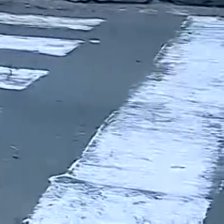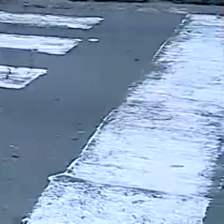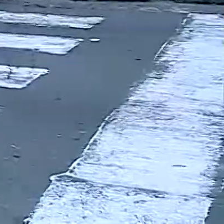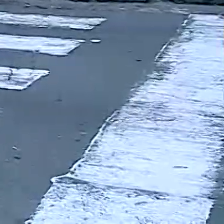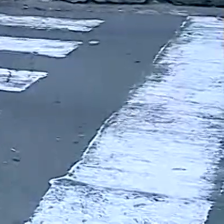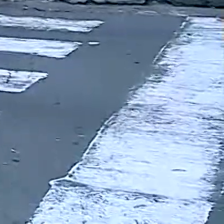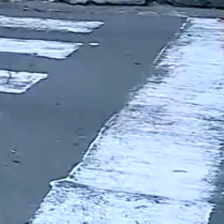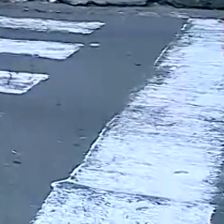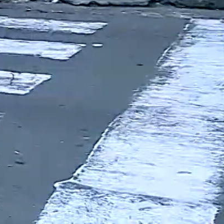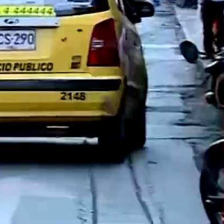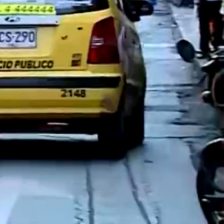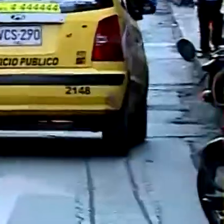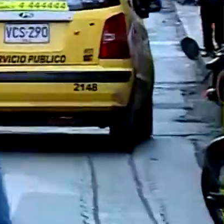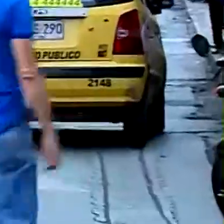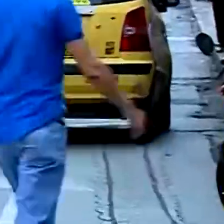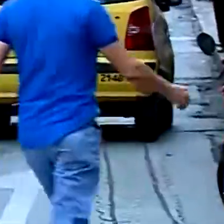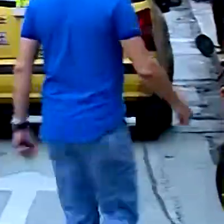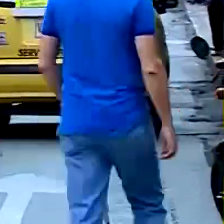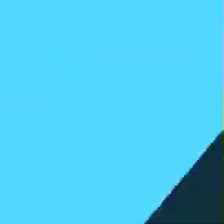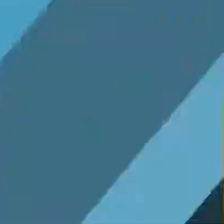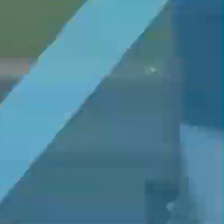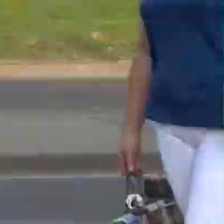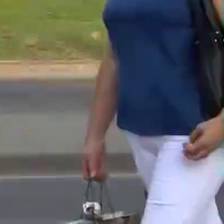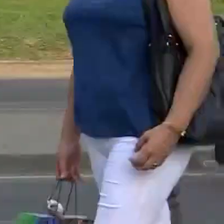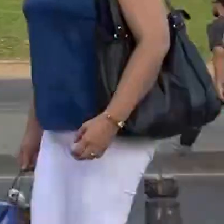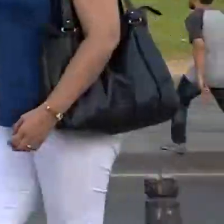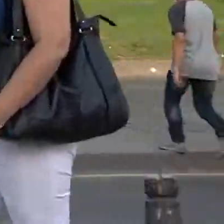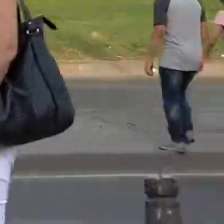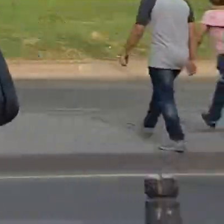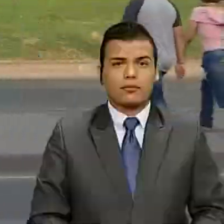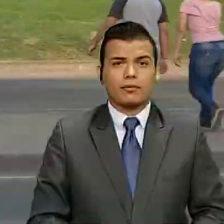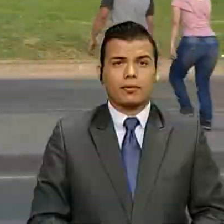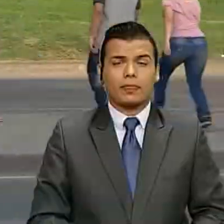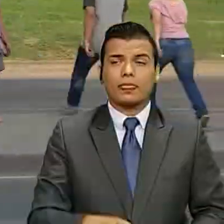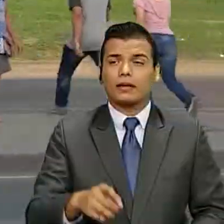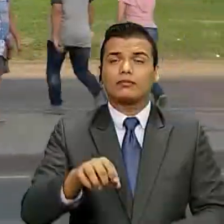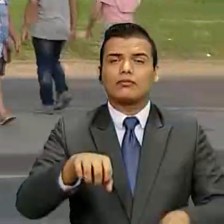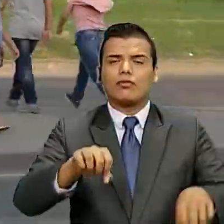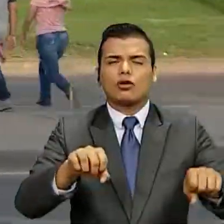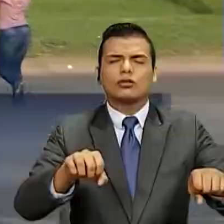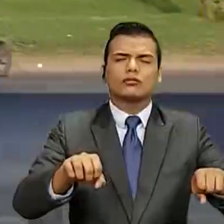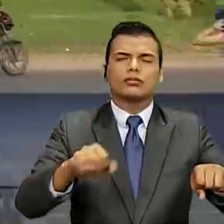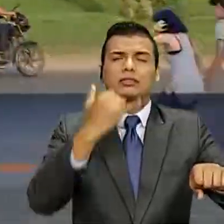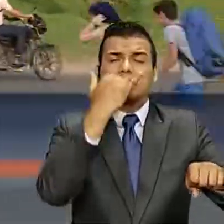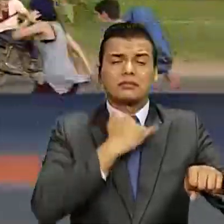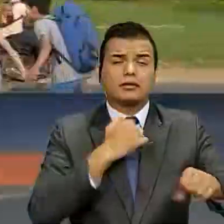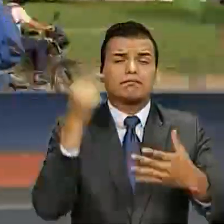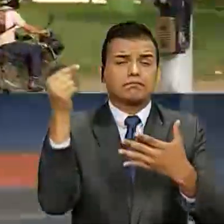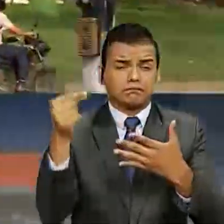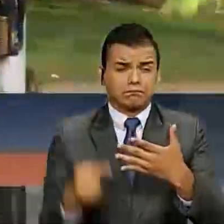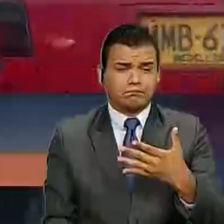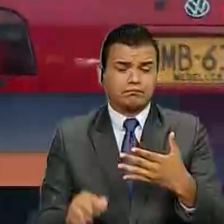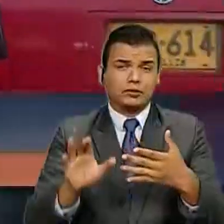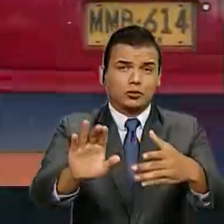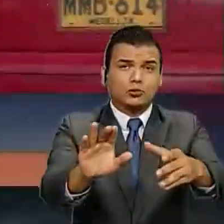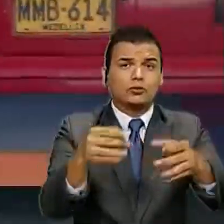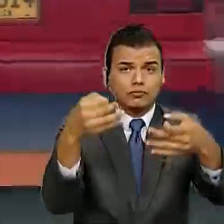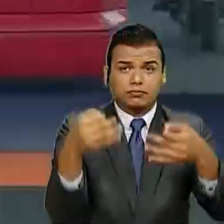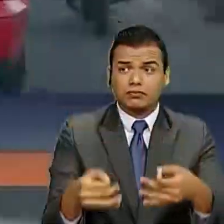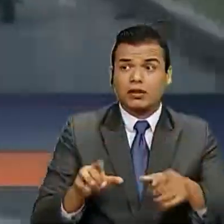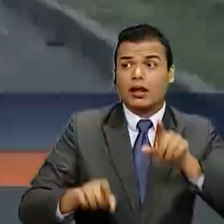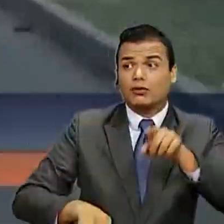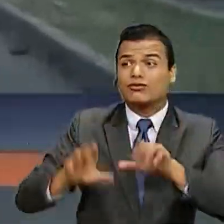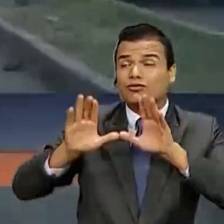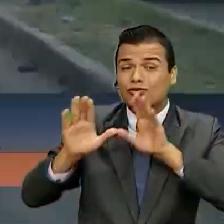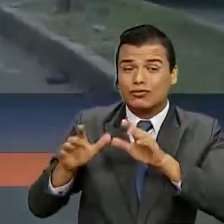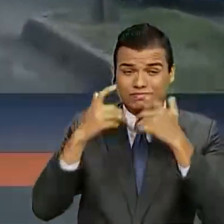180 grados, Cultura Ciudadana. Los errores en los que caen los motociclistas son variados, pero hay unos específicos